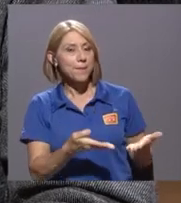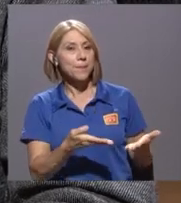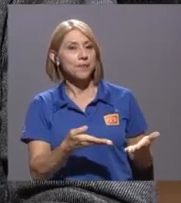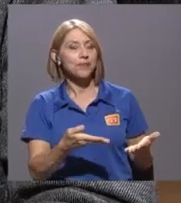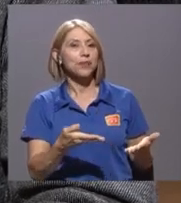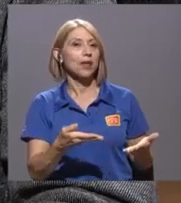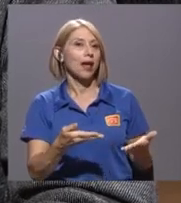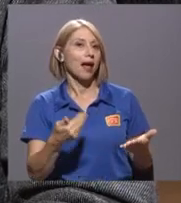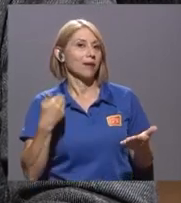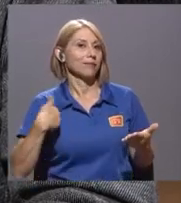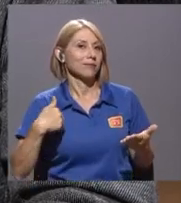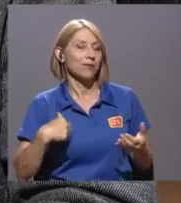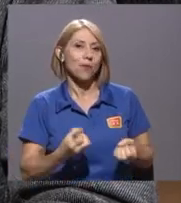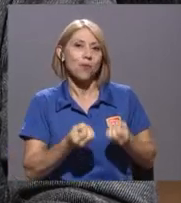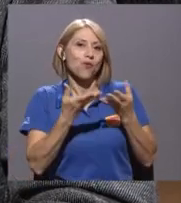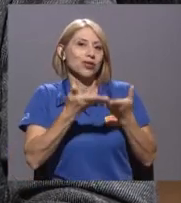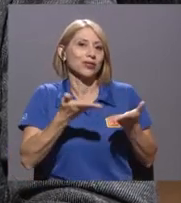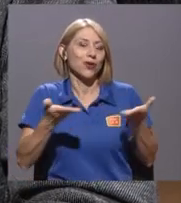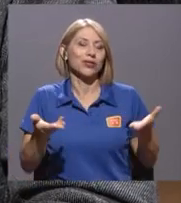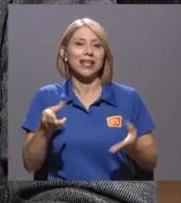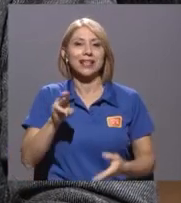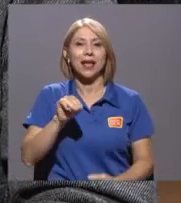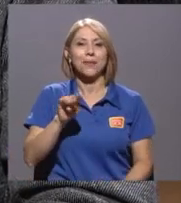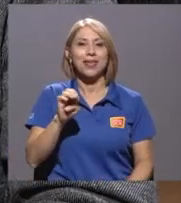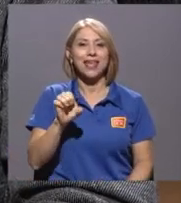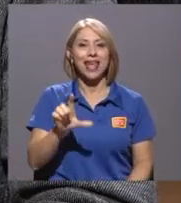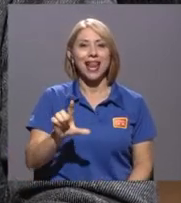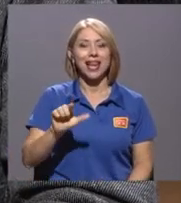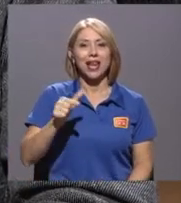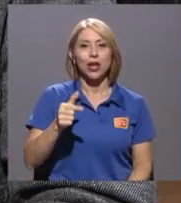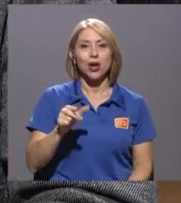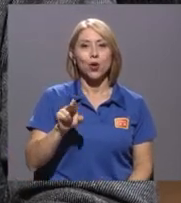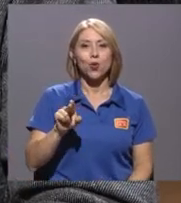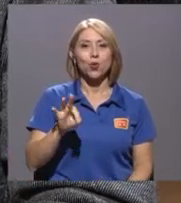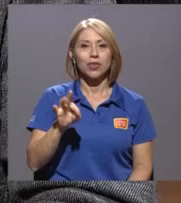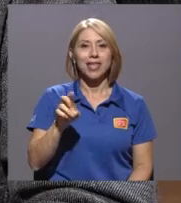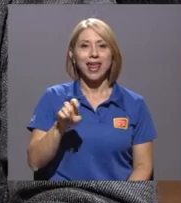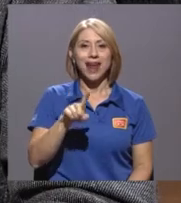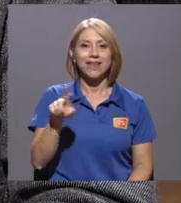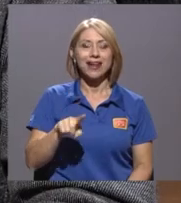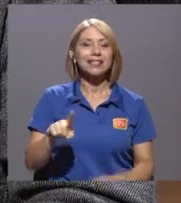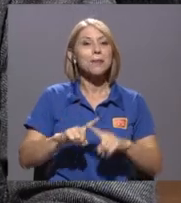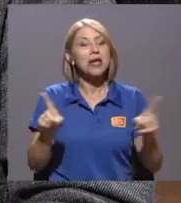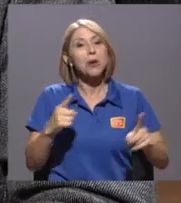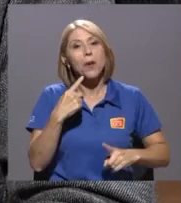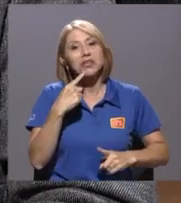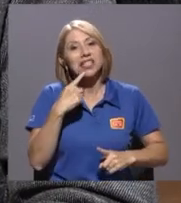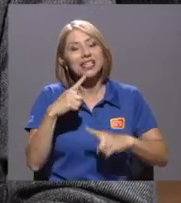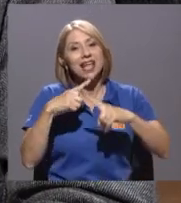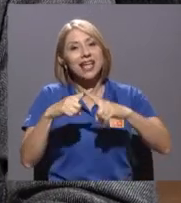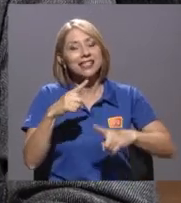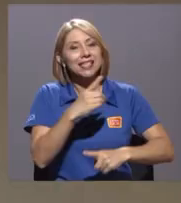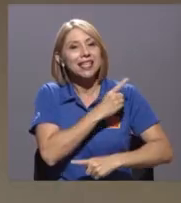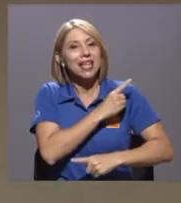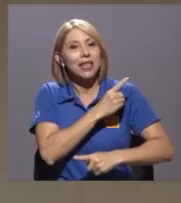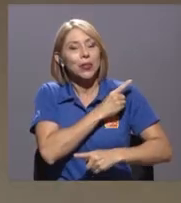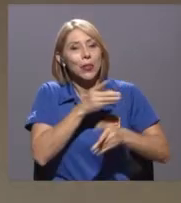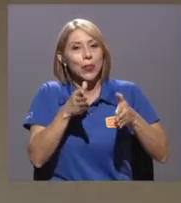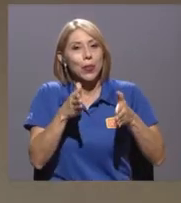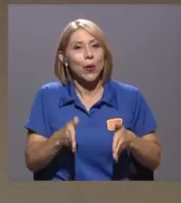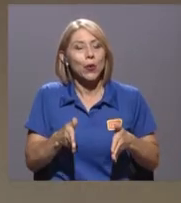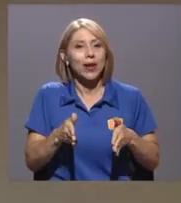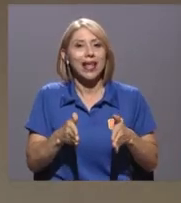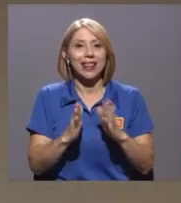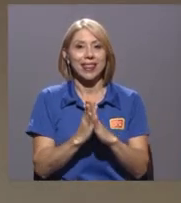en muchas cosas don miguel gutiérrez pero diremos el ex director del estado de la nación que es una tarea que lo